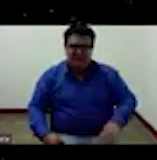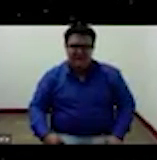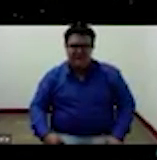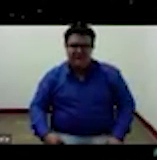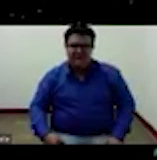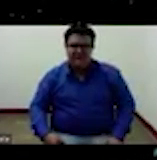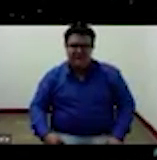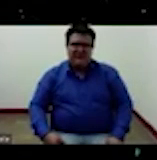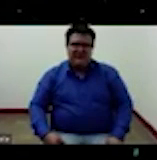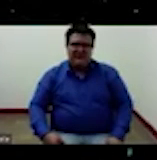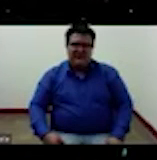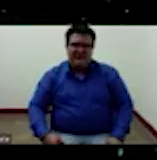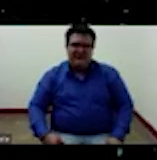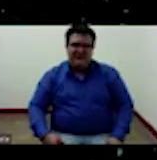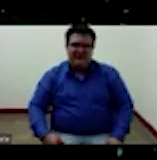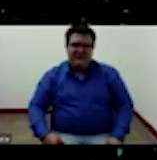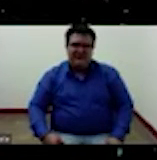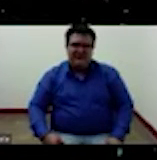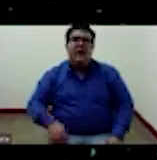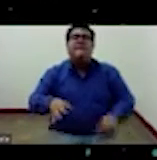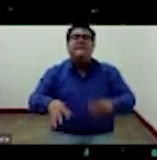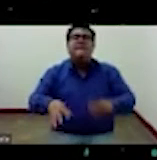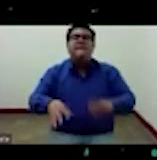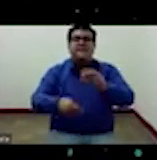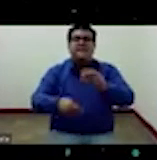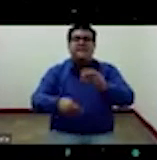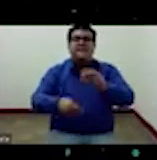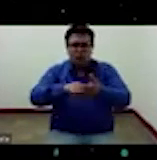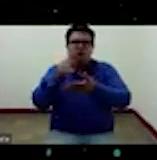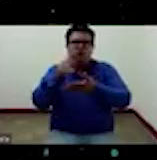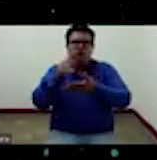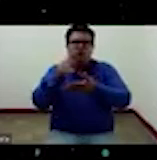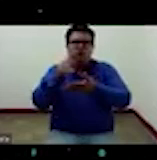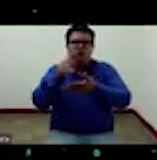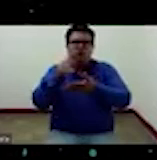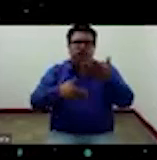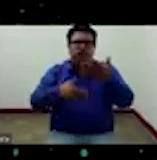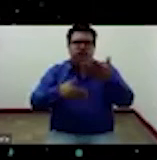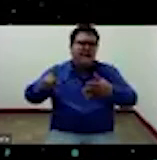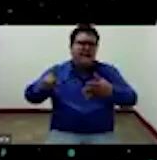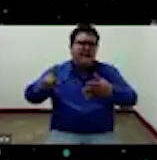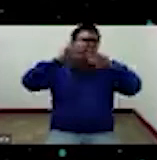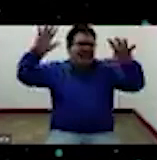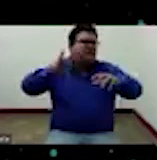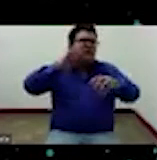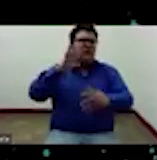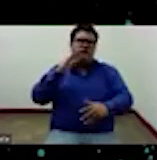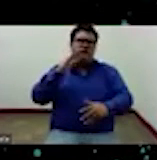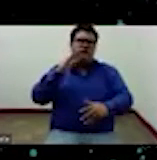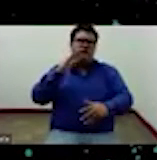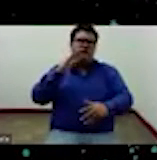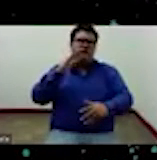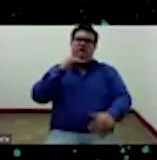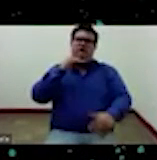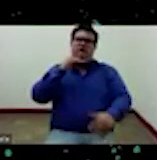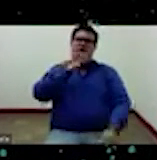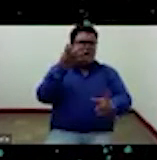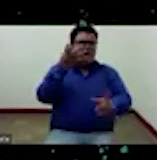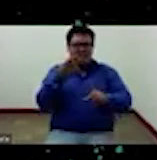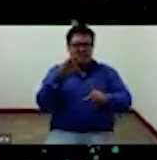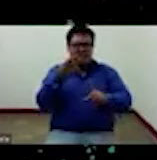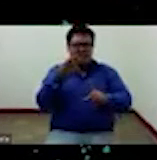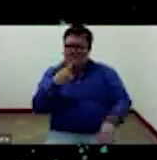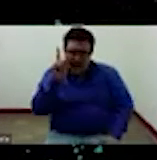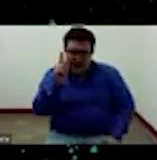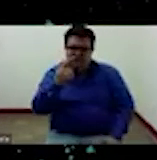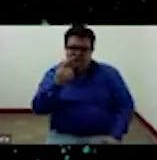También aparece la escucha imaginada y la escucha ficción. Entonces, un personaje de